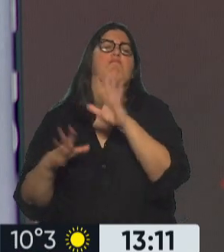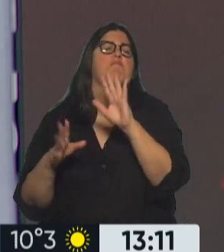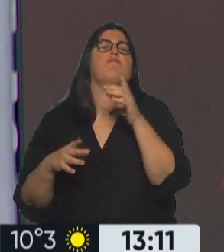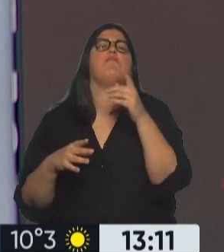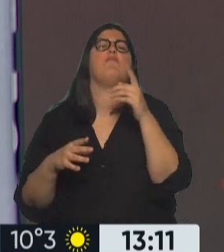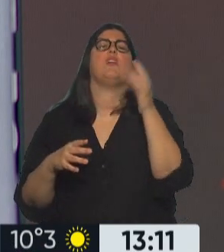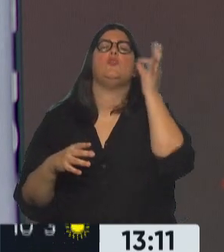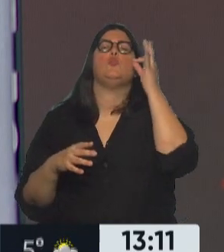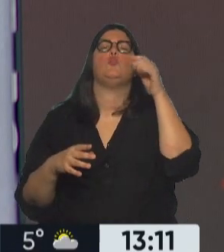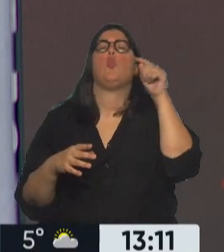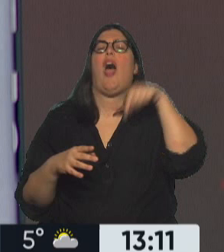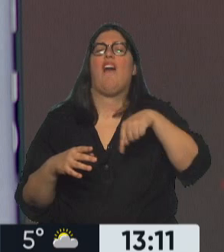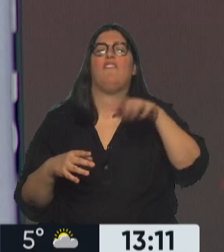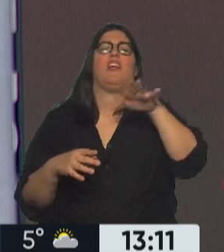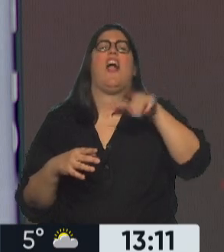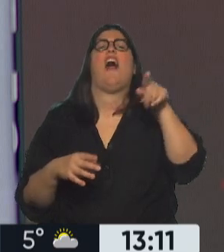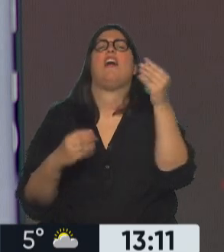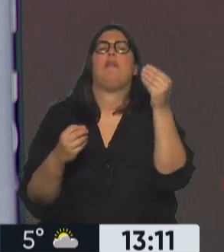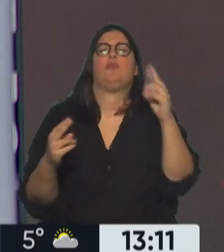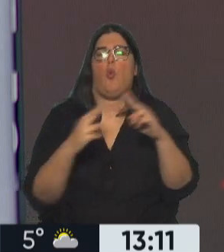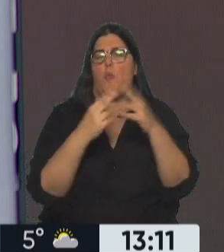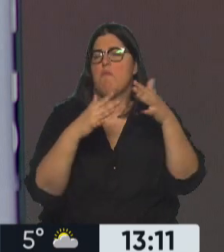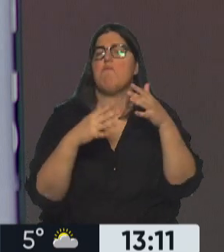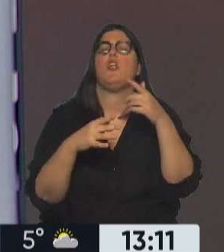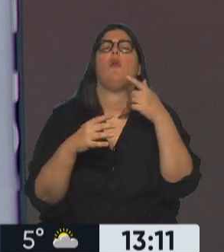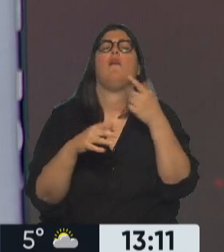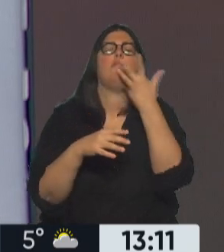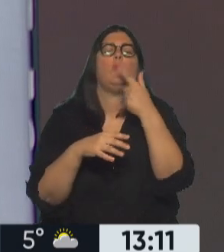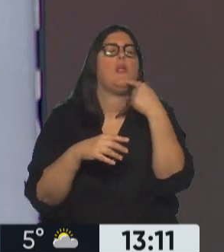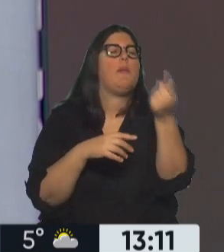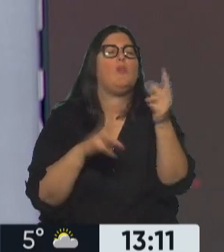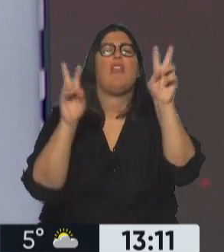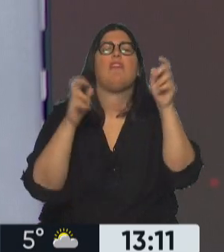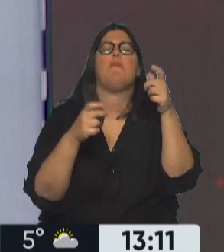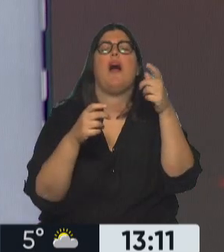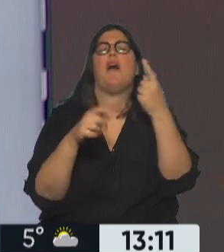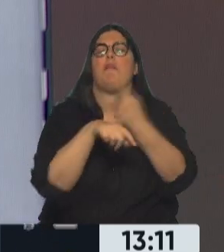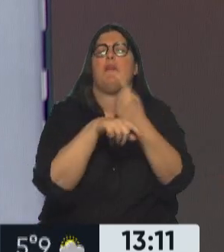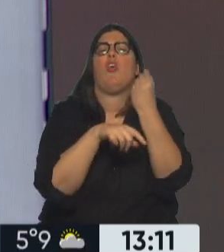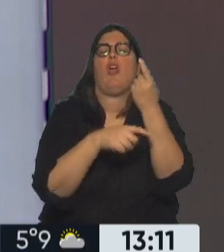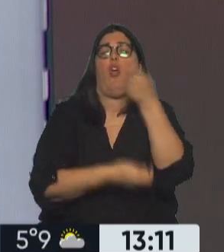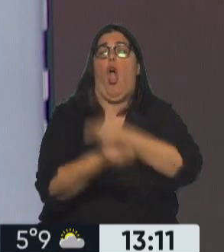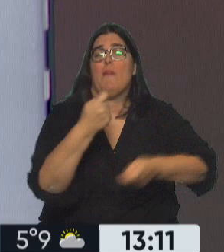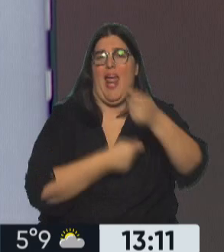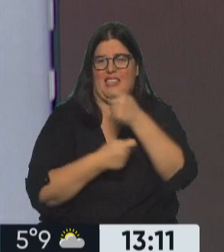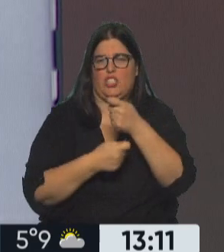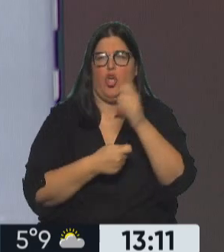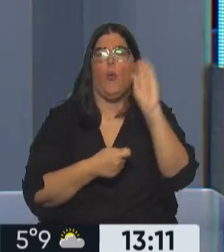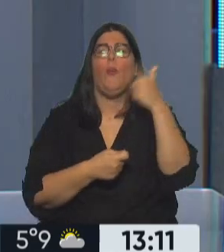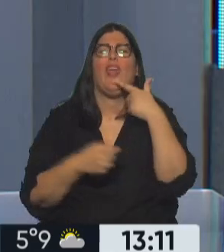en Sudáfrica, la primera pregunta que me gustaría hacerle, obviamente tiene mucho de comercio el grupo BRICS y tiene mucho de política